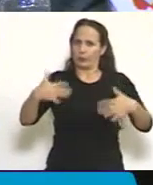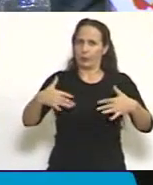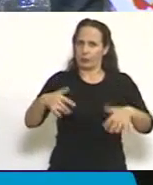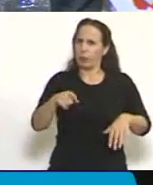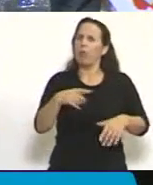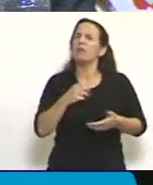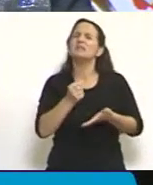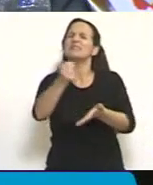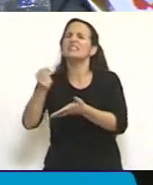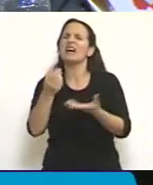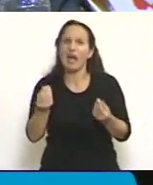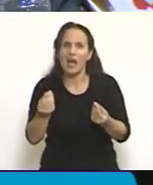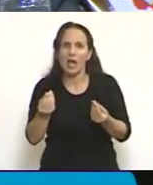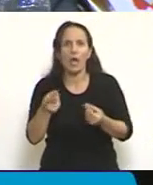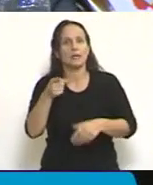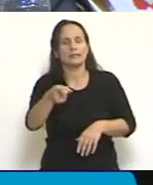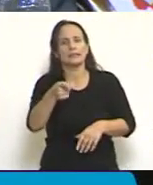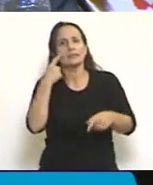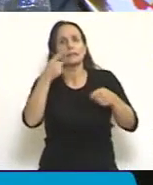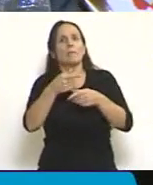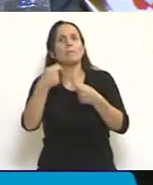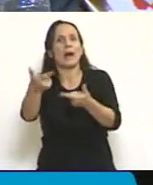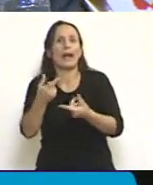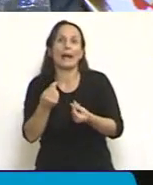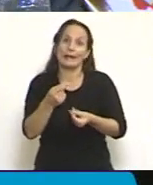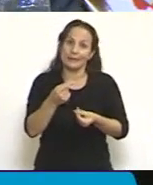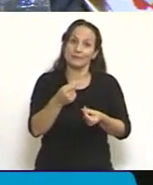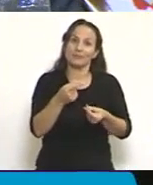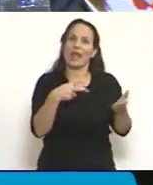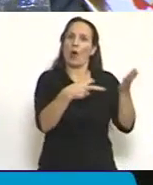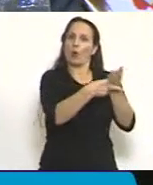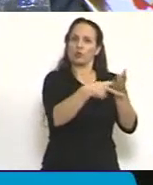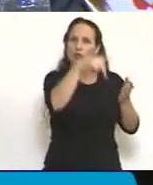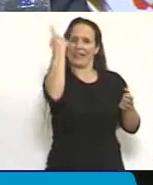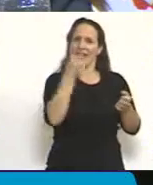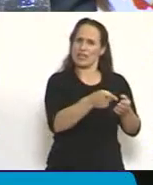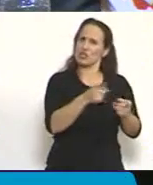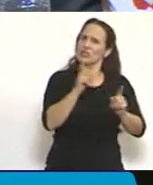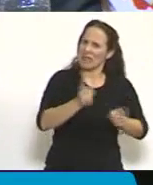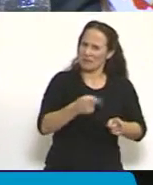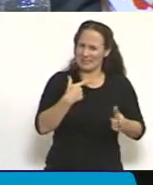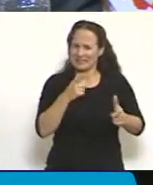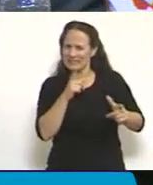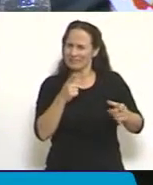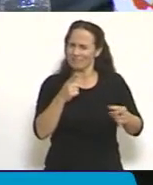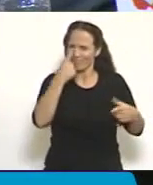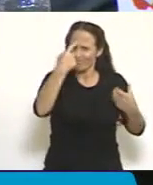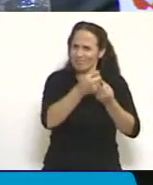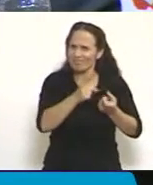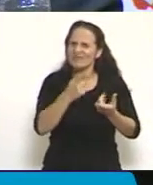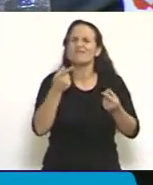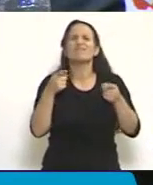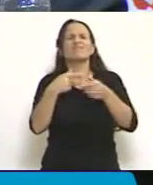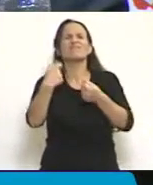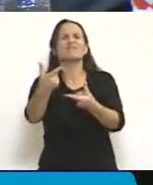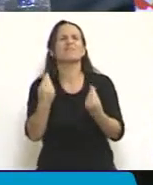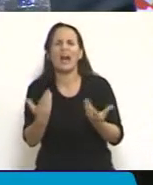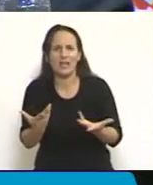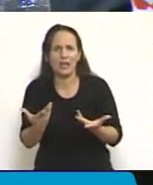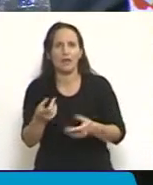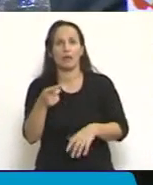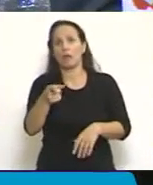proyectado para el año 2011. Quiero detenerme en algunos programas, después el diputado Baquier va a